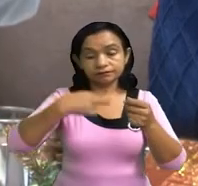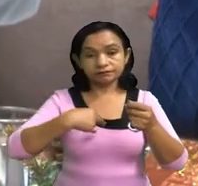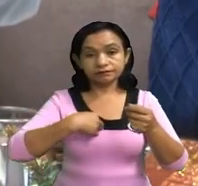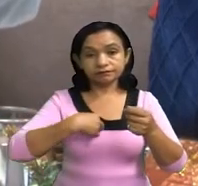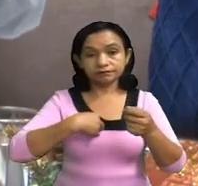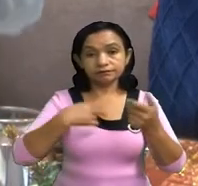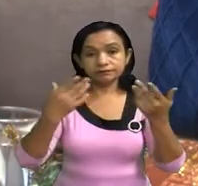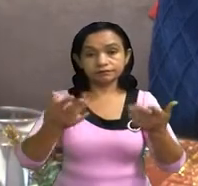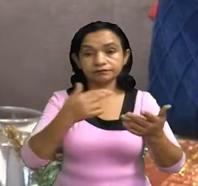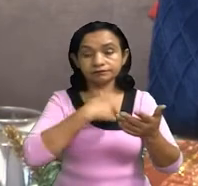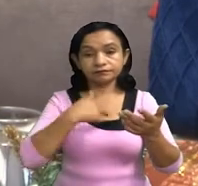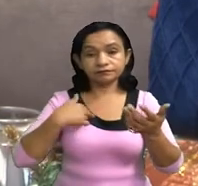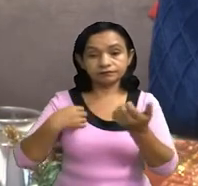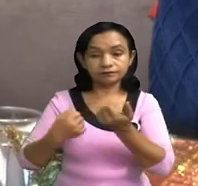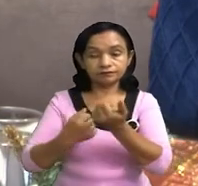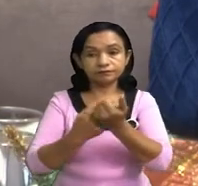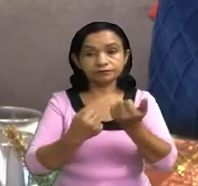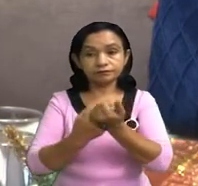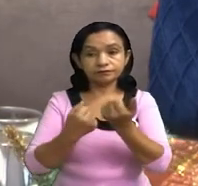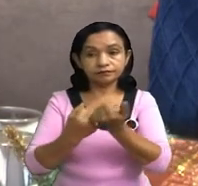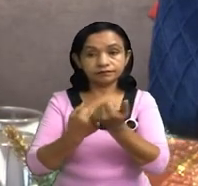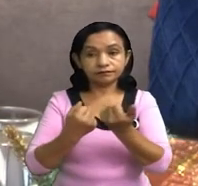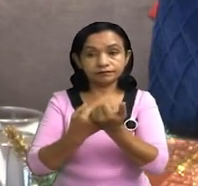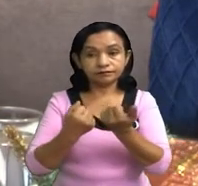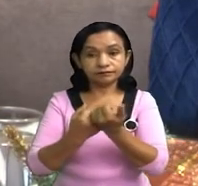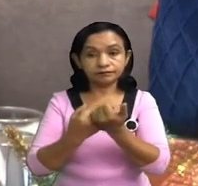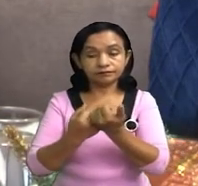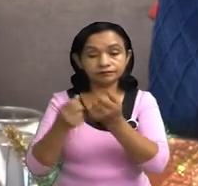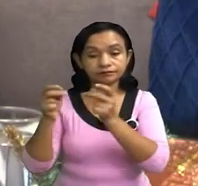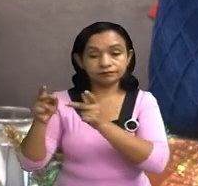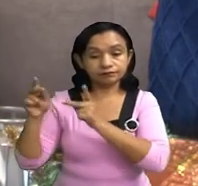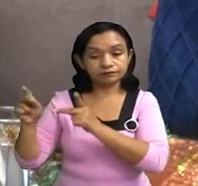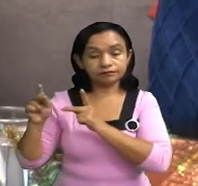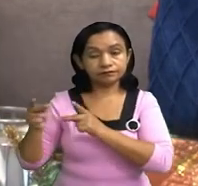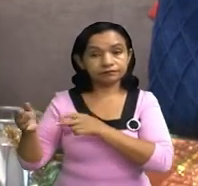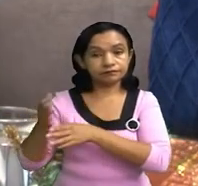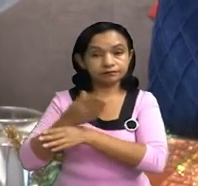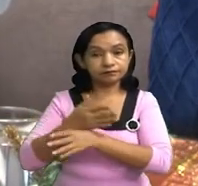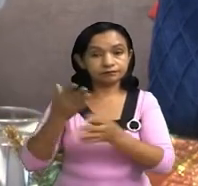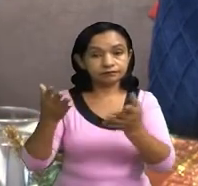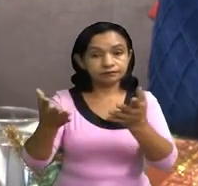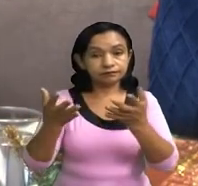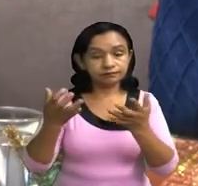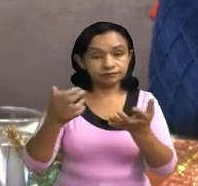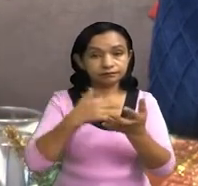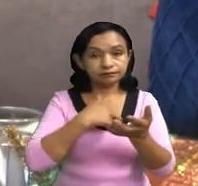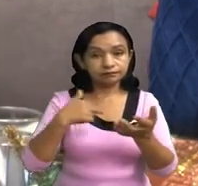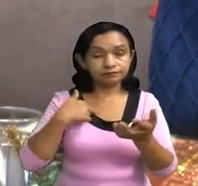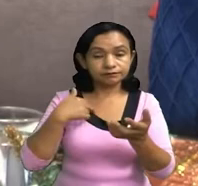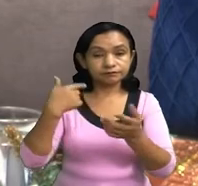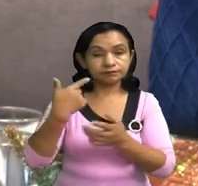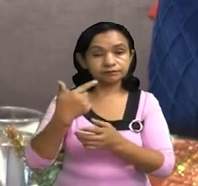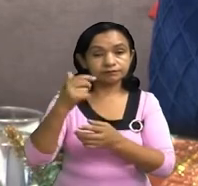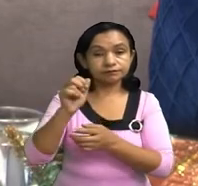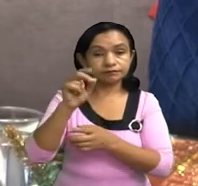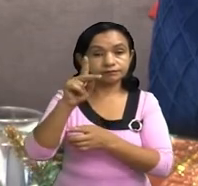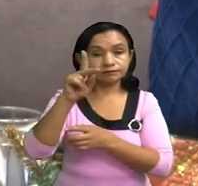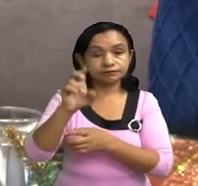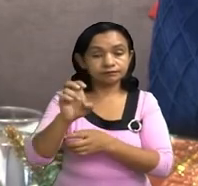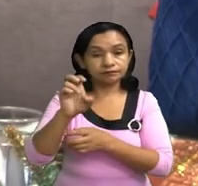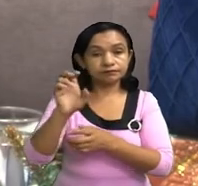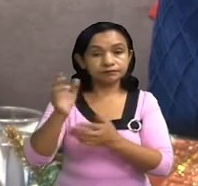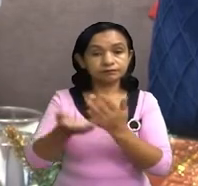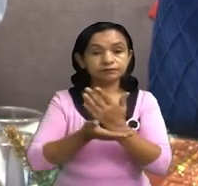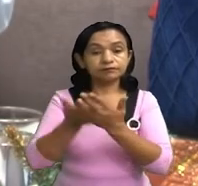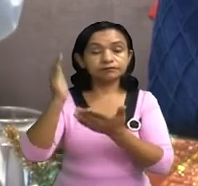jerarcas okay, sí. que apoyaron a esas personas que pretendiendo un golpe de Estado para